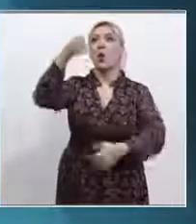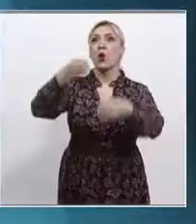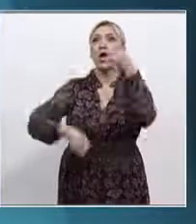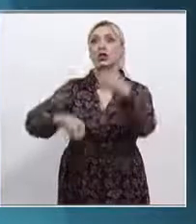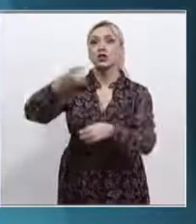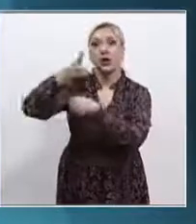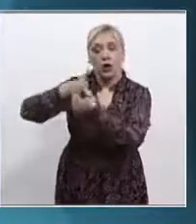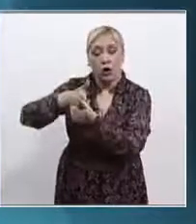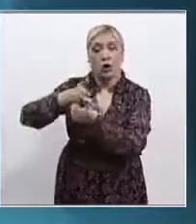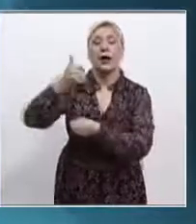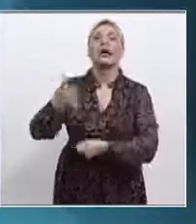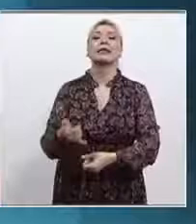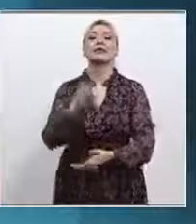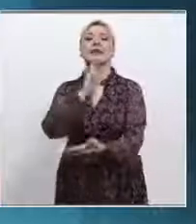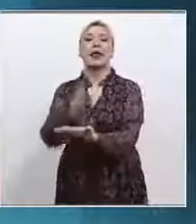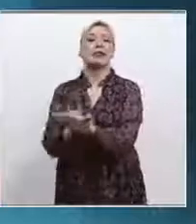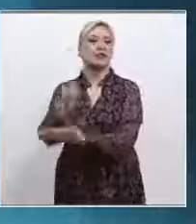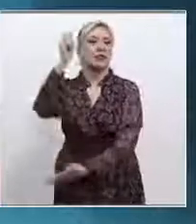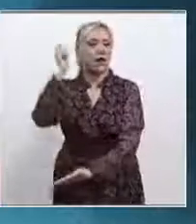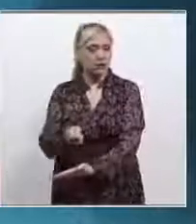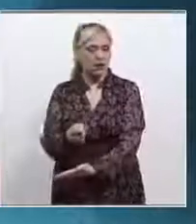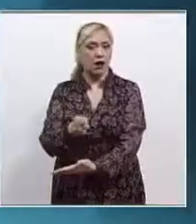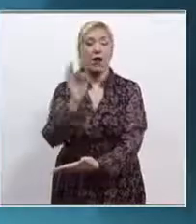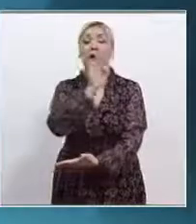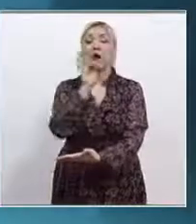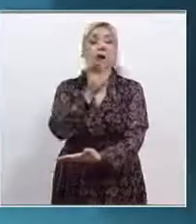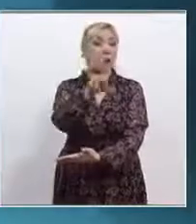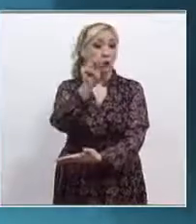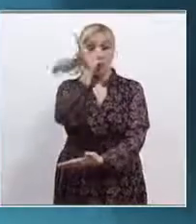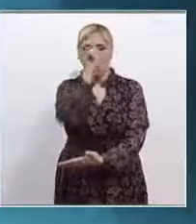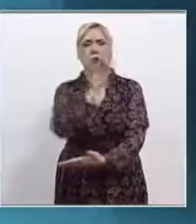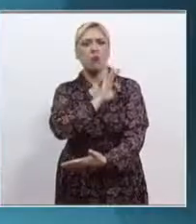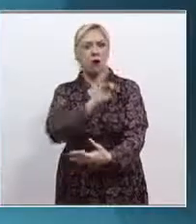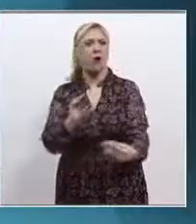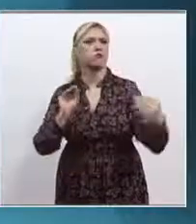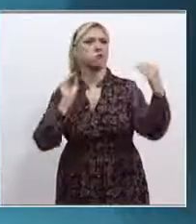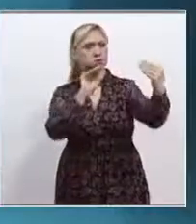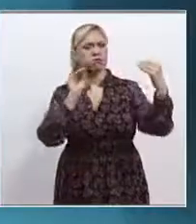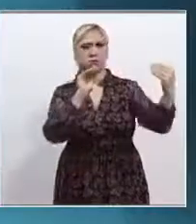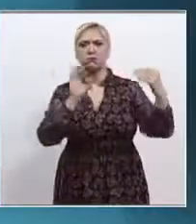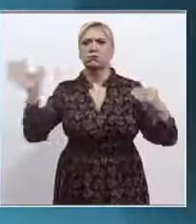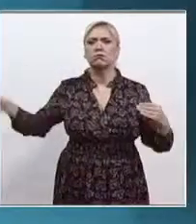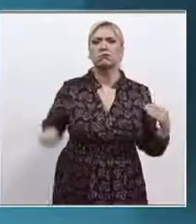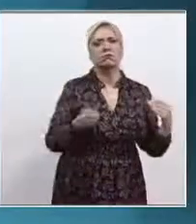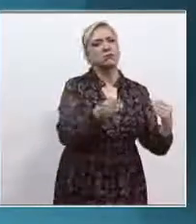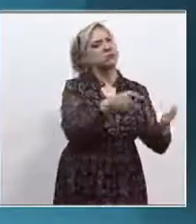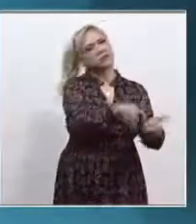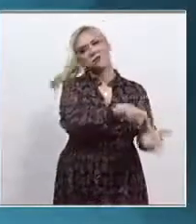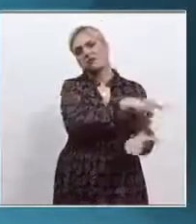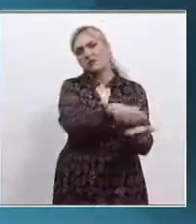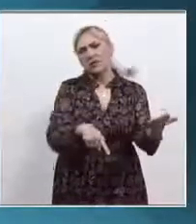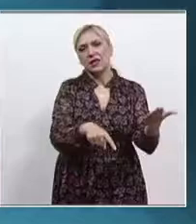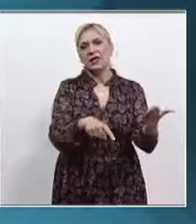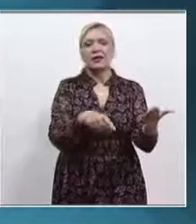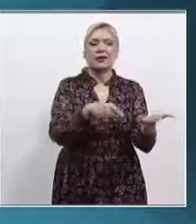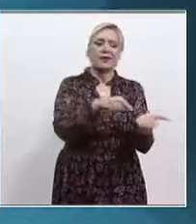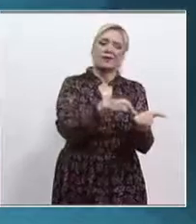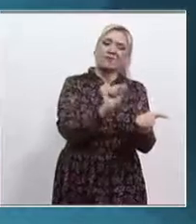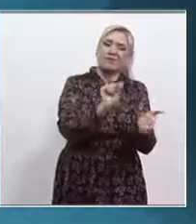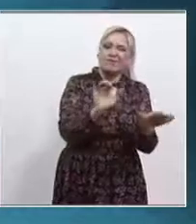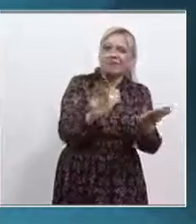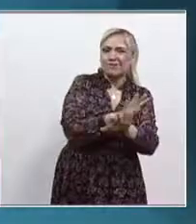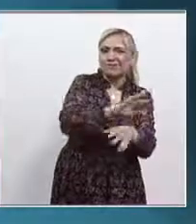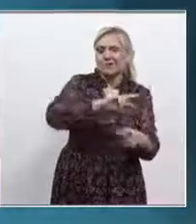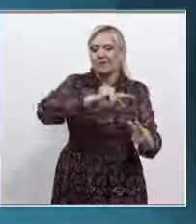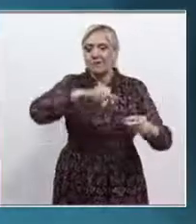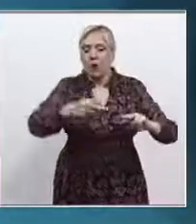última se puede apelar, es decir, solicitar a la persona juzgadora o al Tribunal Superior que anule, atenúe, modifique o revoque la